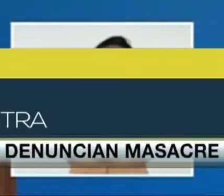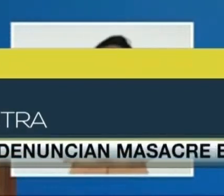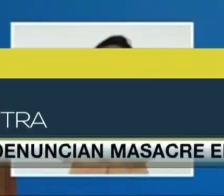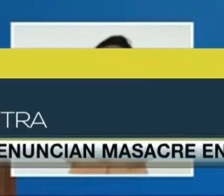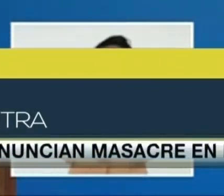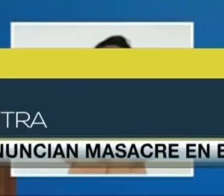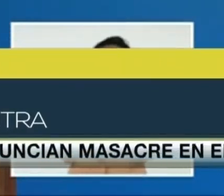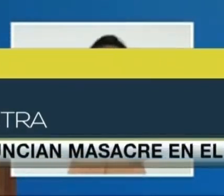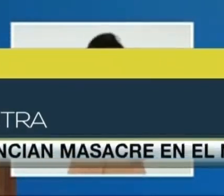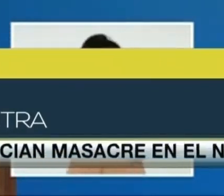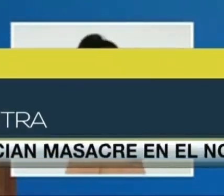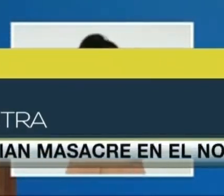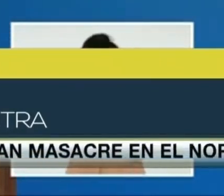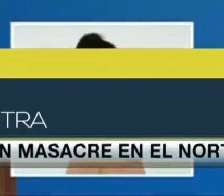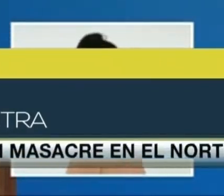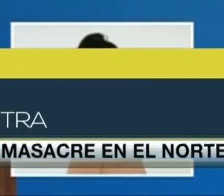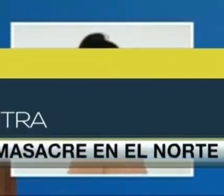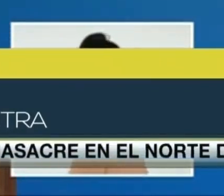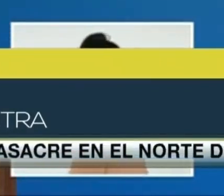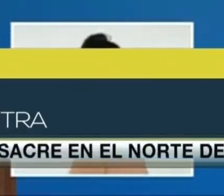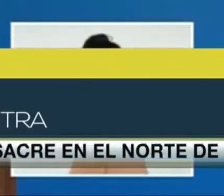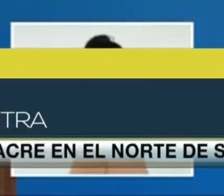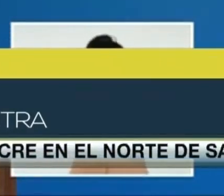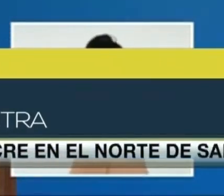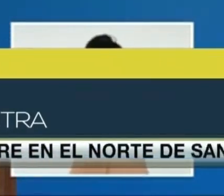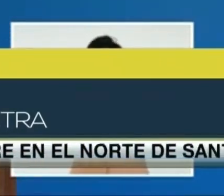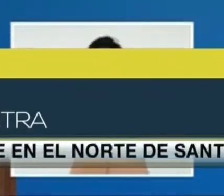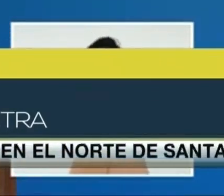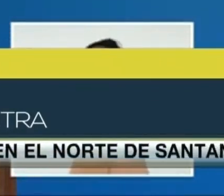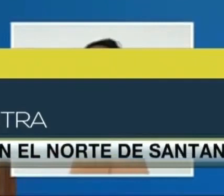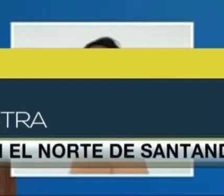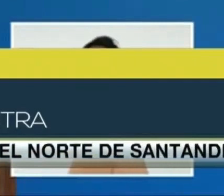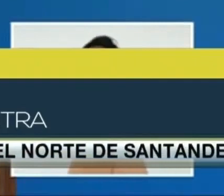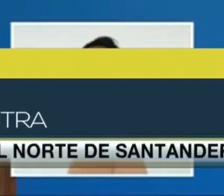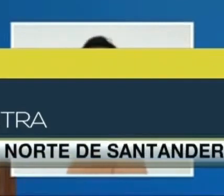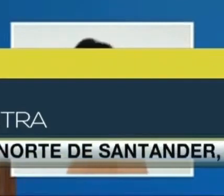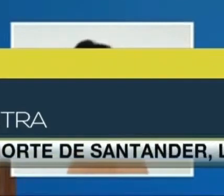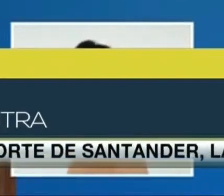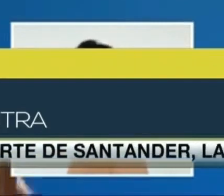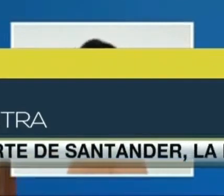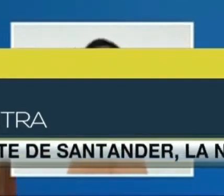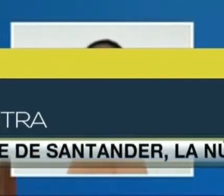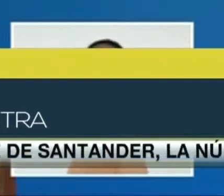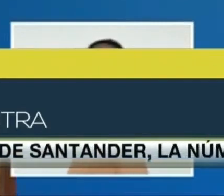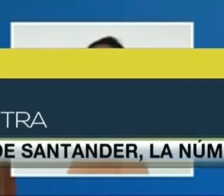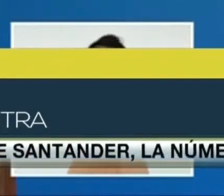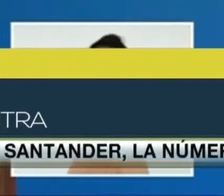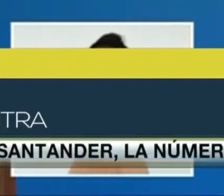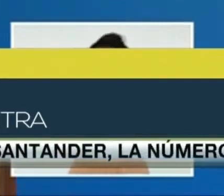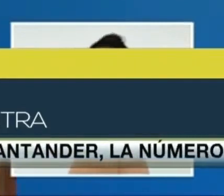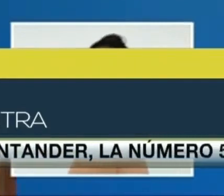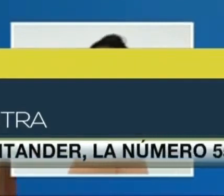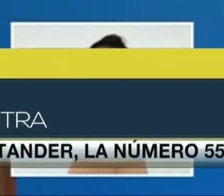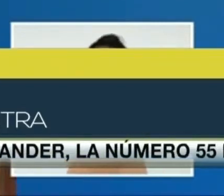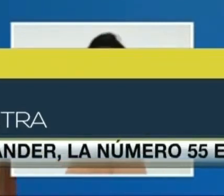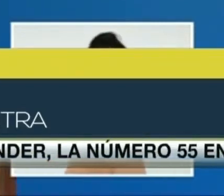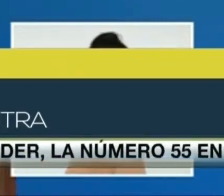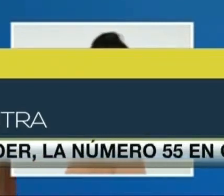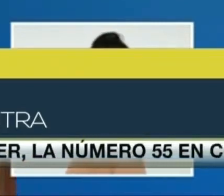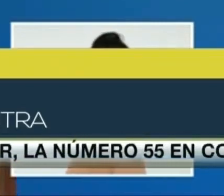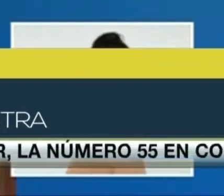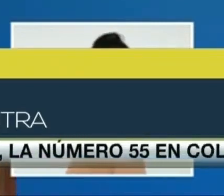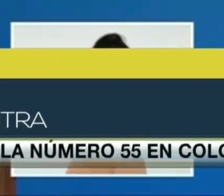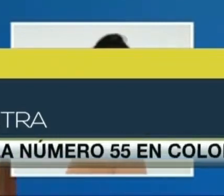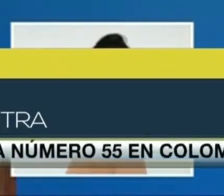que fundamente y presente evidencia de lo contrario, que de cada $100 en remesa que